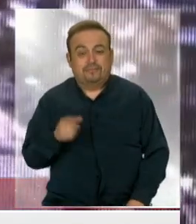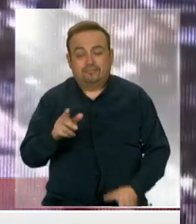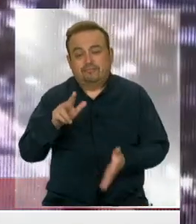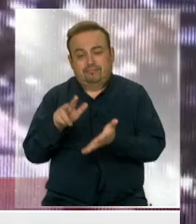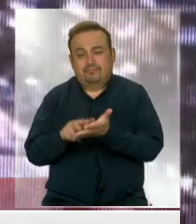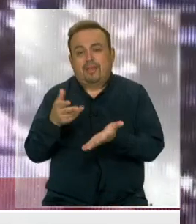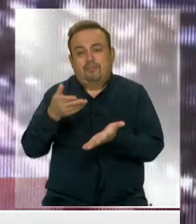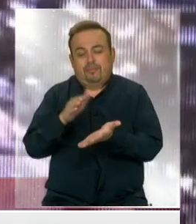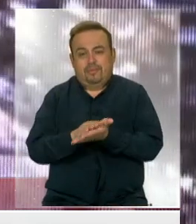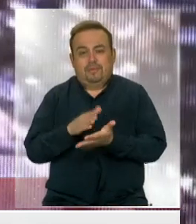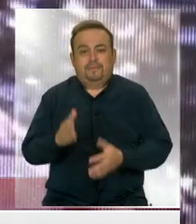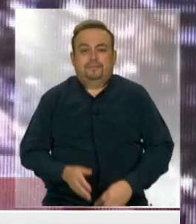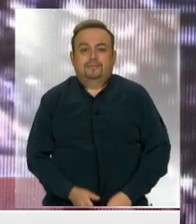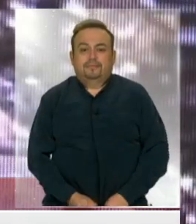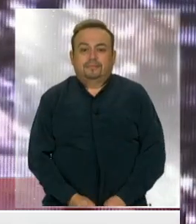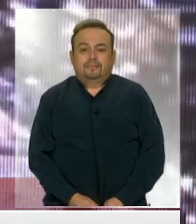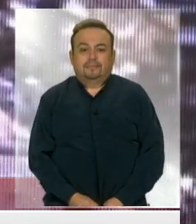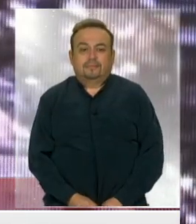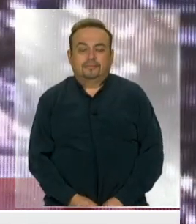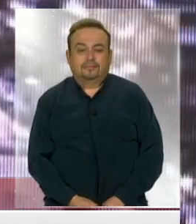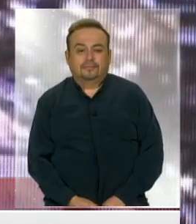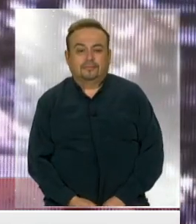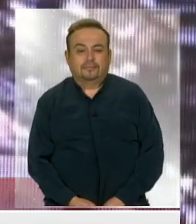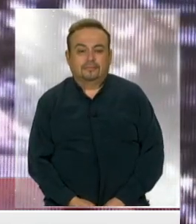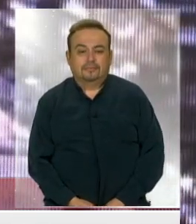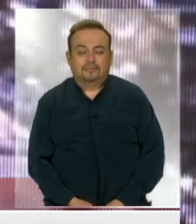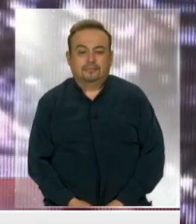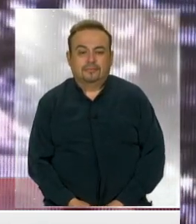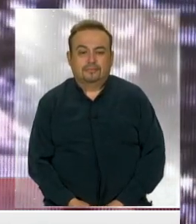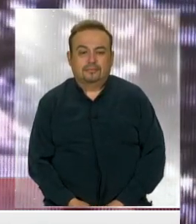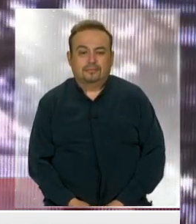del fallecimiento de Diego Armando Maradona.